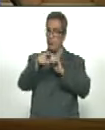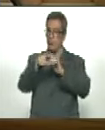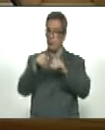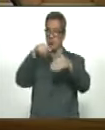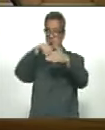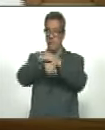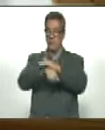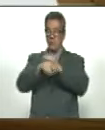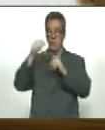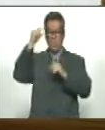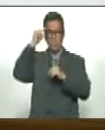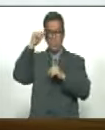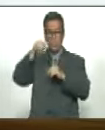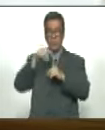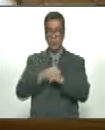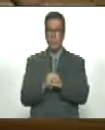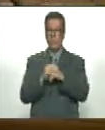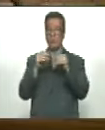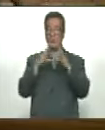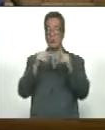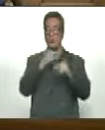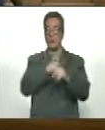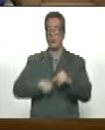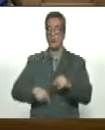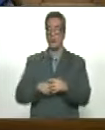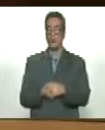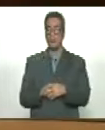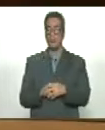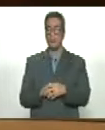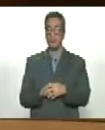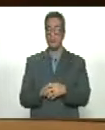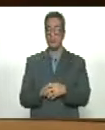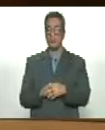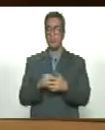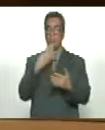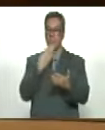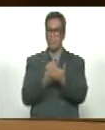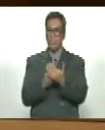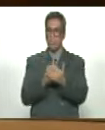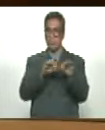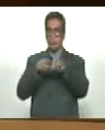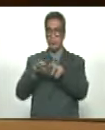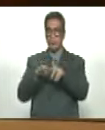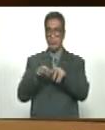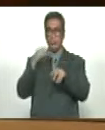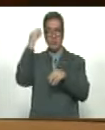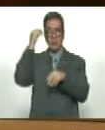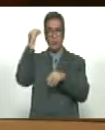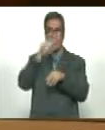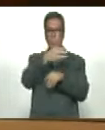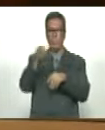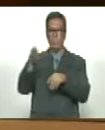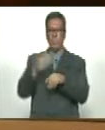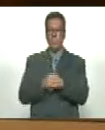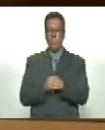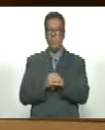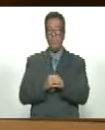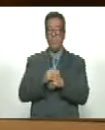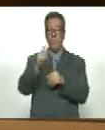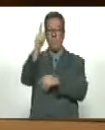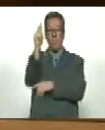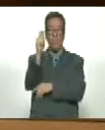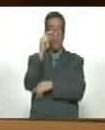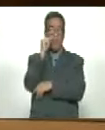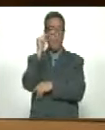ser incluido en el orden del día. Es todo, ciudadano presidente. Gracias, secretaria. En consideración, las